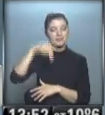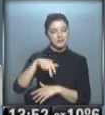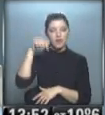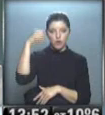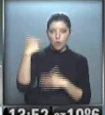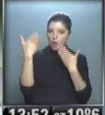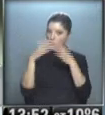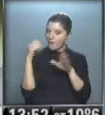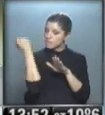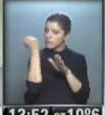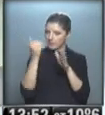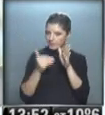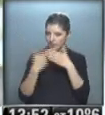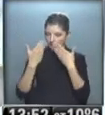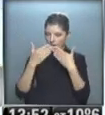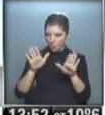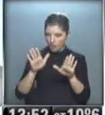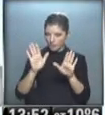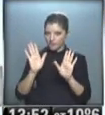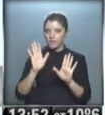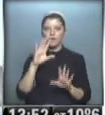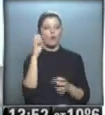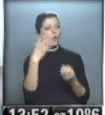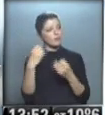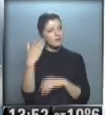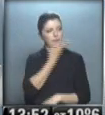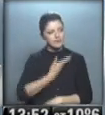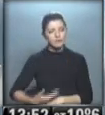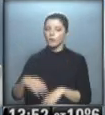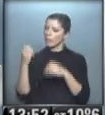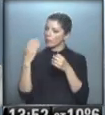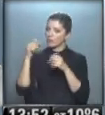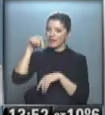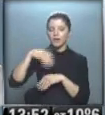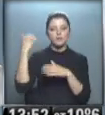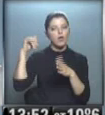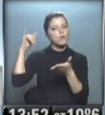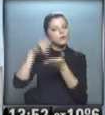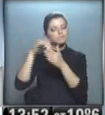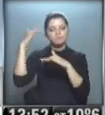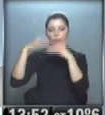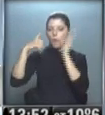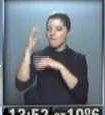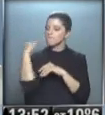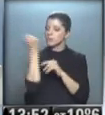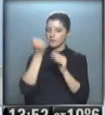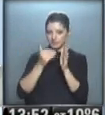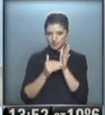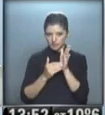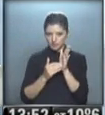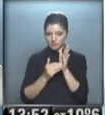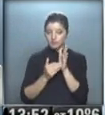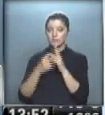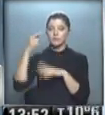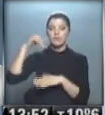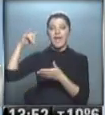una obra muy importante presidenta bien estamos inaugurando una obra muy importante Nada más ni nada menos que